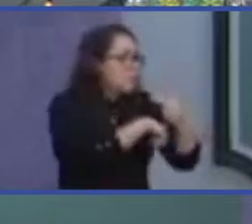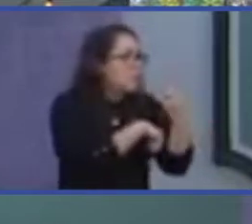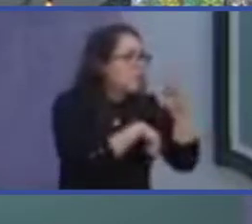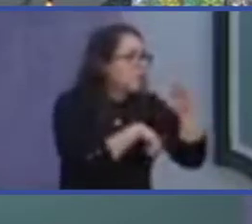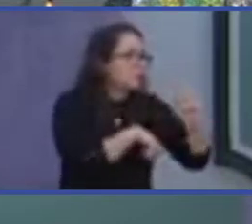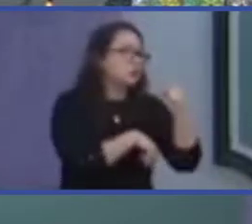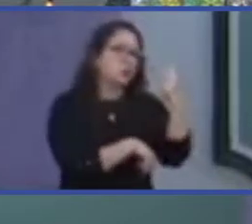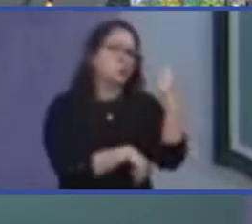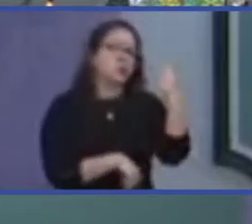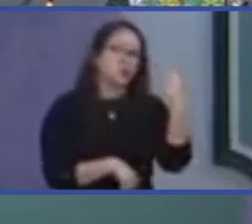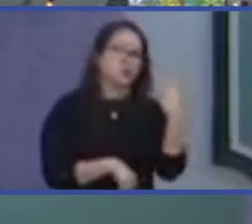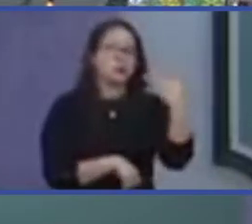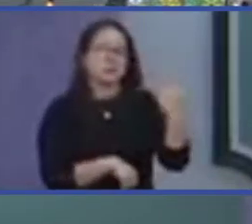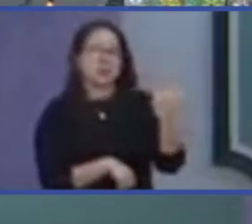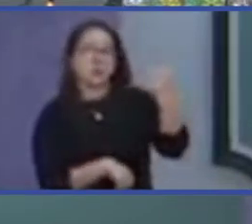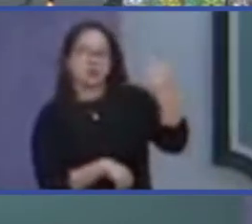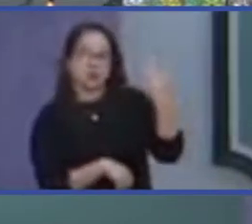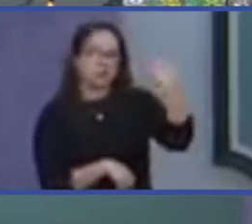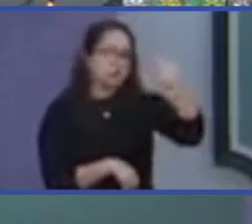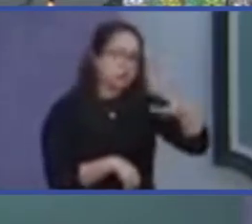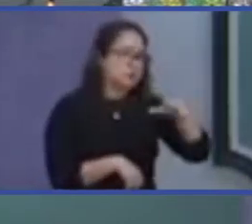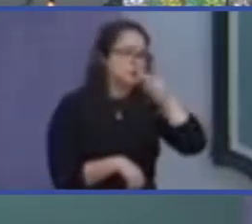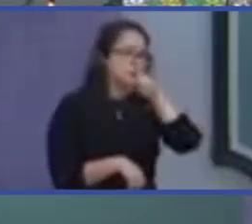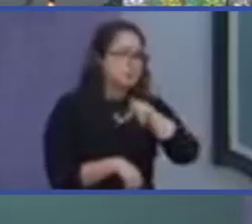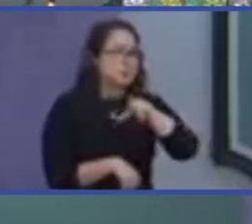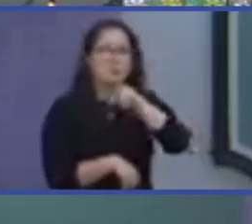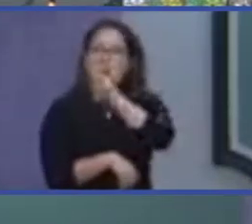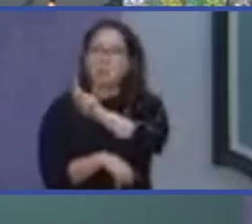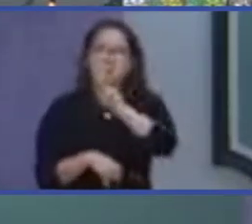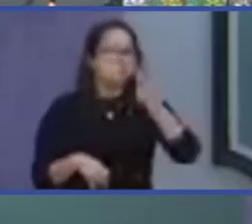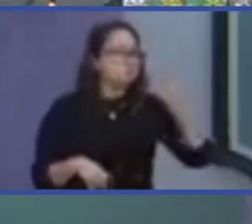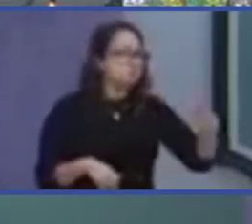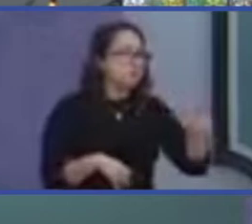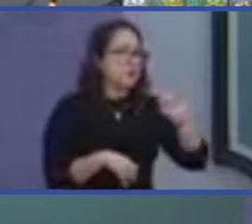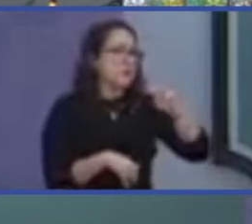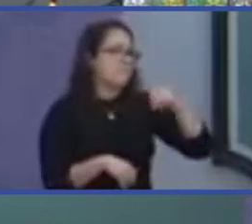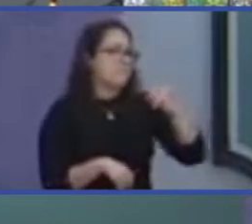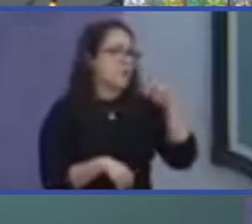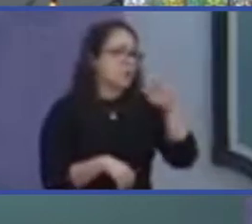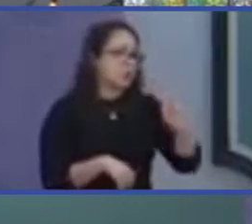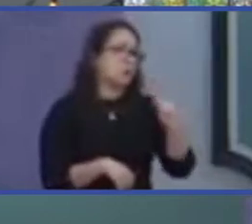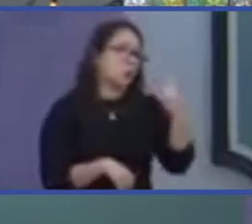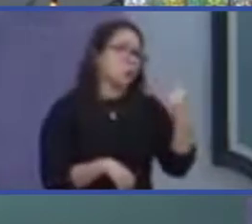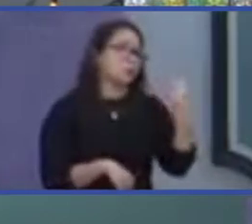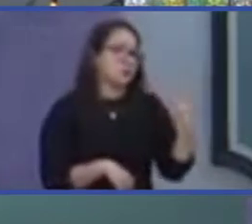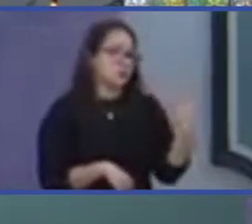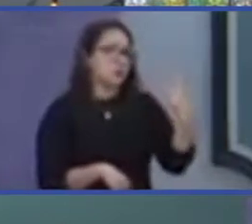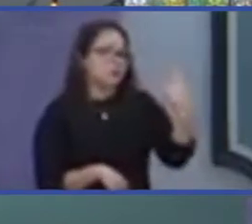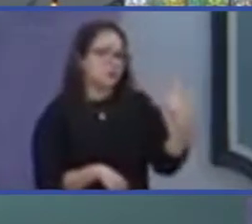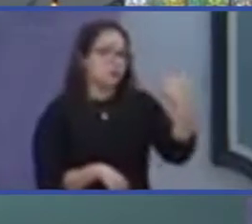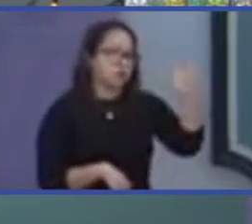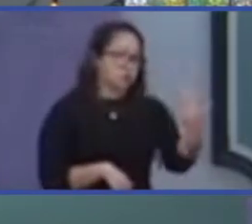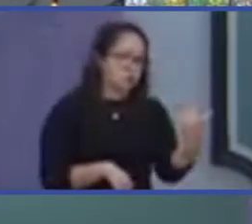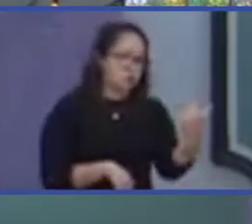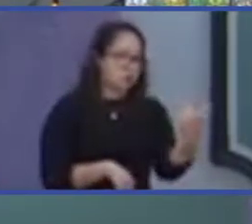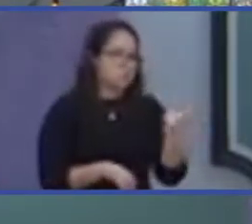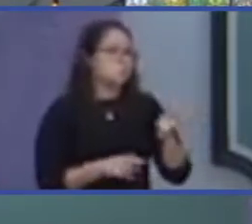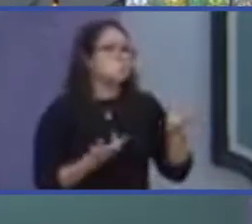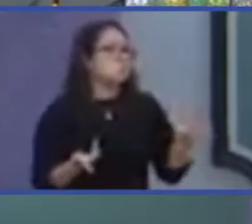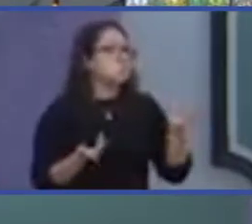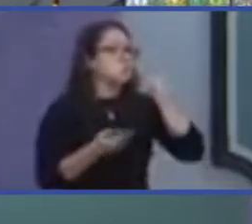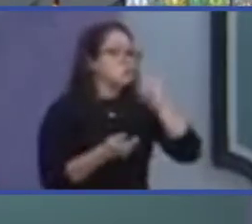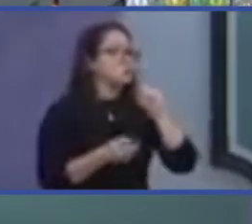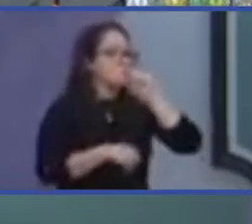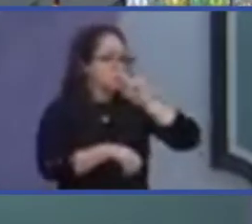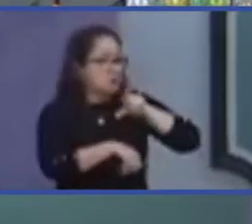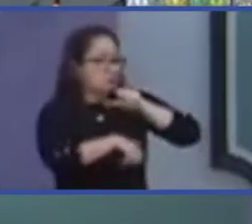ocho, diez, que es el mismo tamaño que los impares. Uno, tres, cinco, siete, que es el mismo número que los